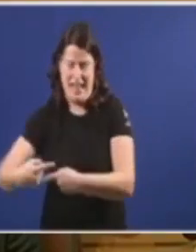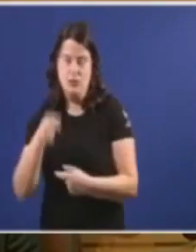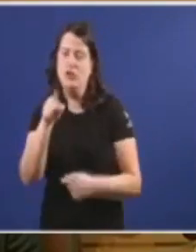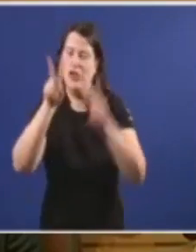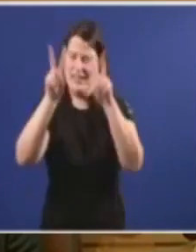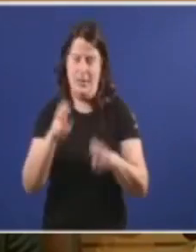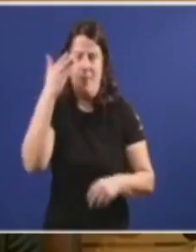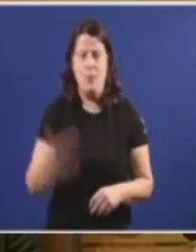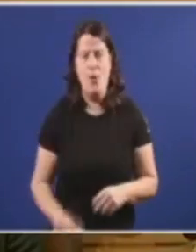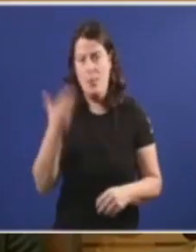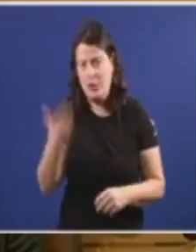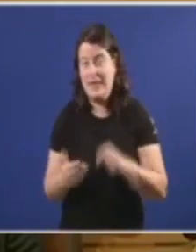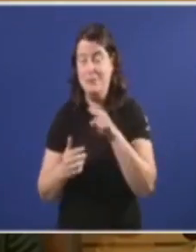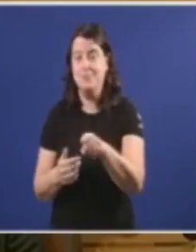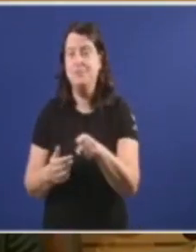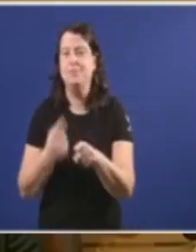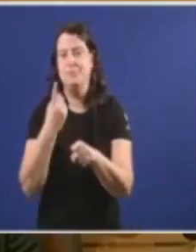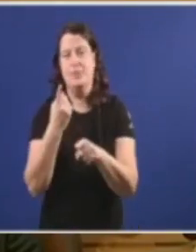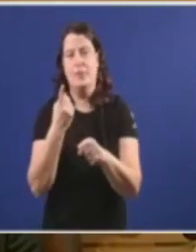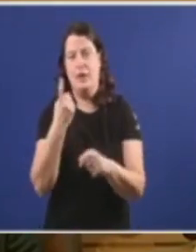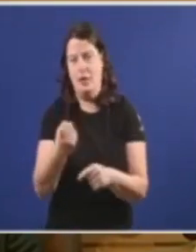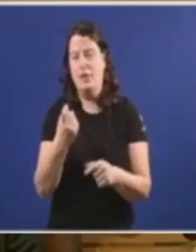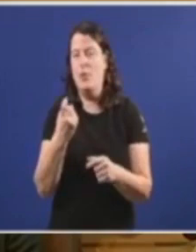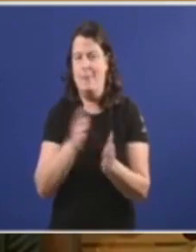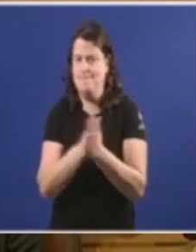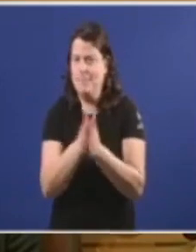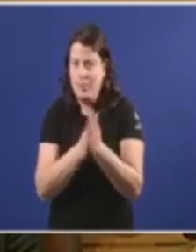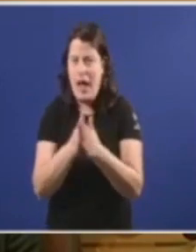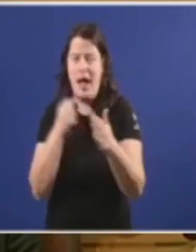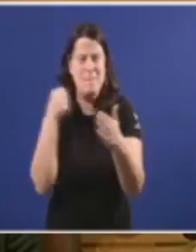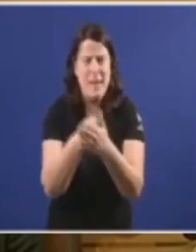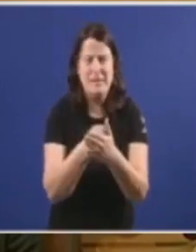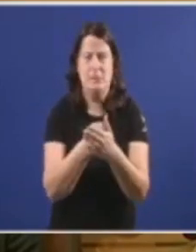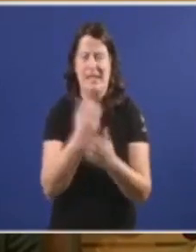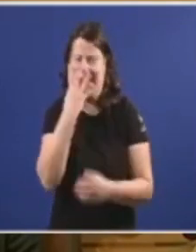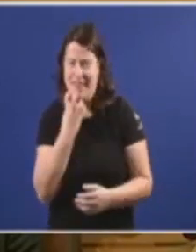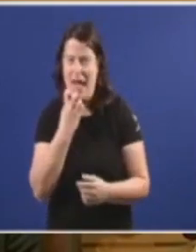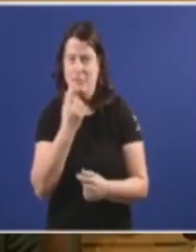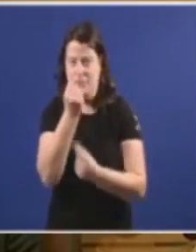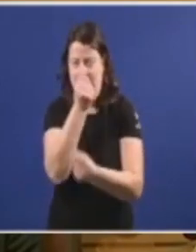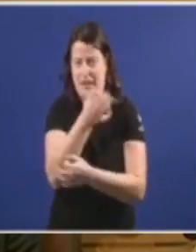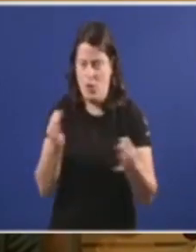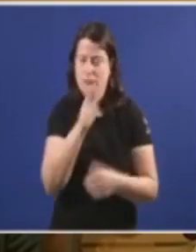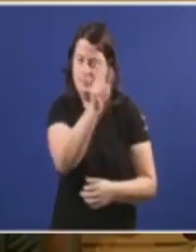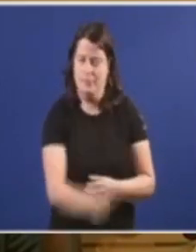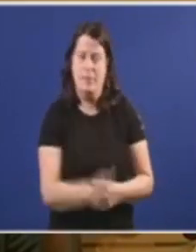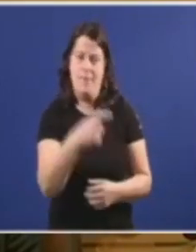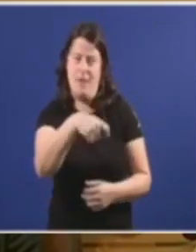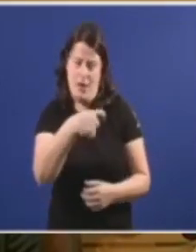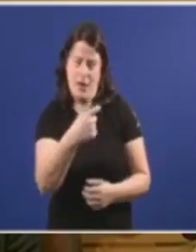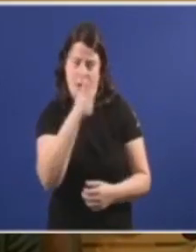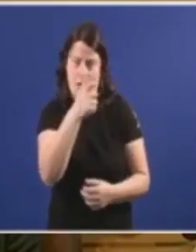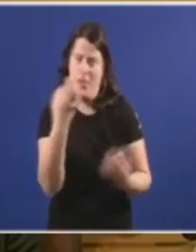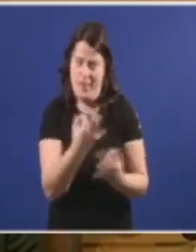crucial no que cabería esperar a máxima ambición, seriedade e rigor pola súa parte, señor Feijóo. Sen